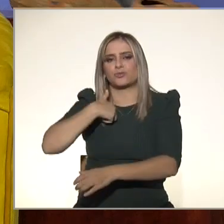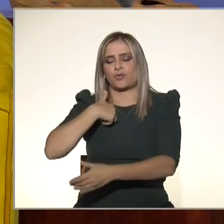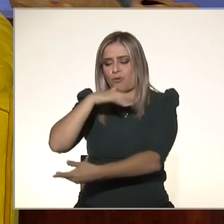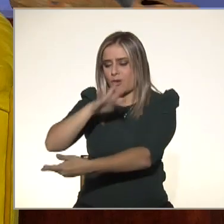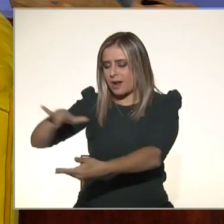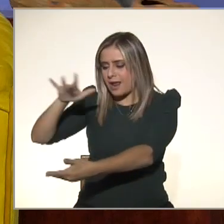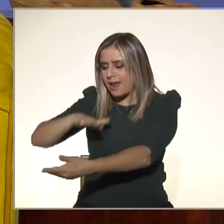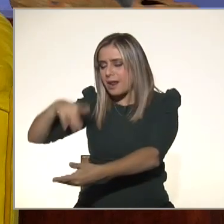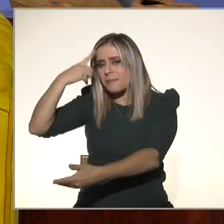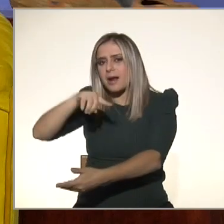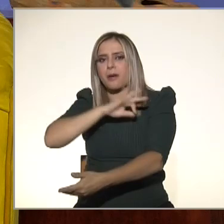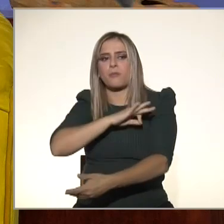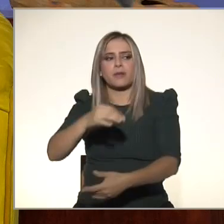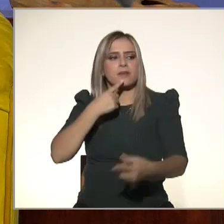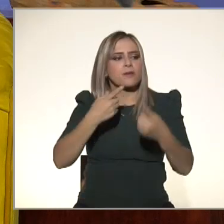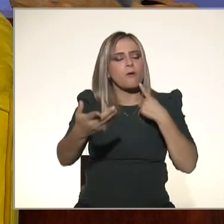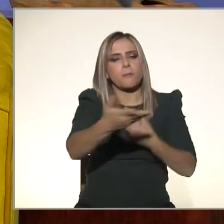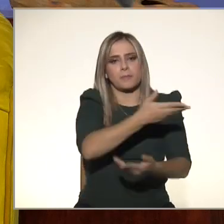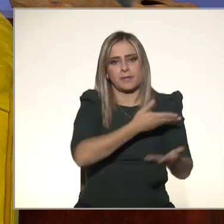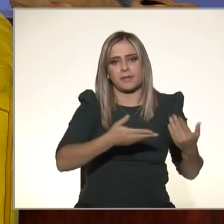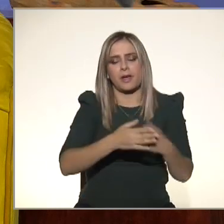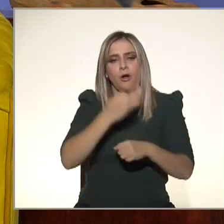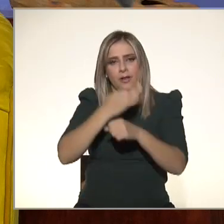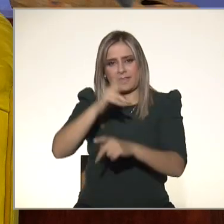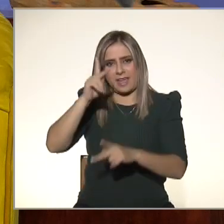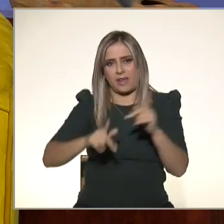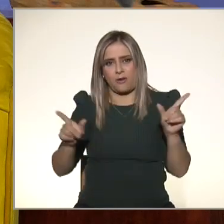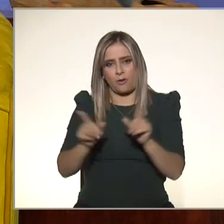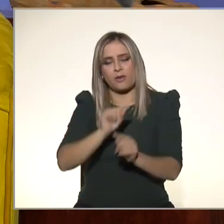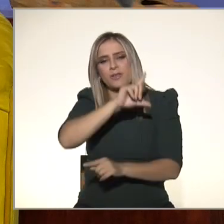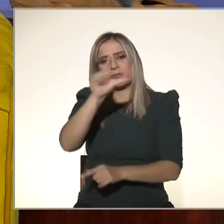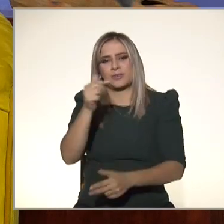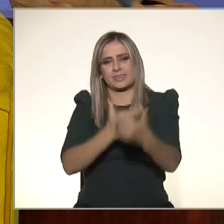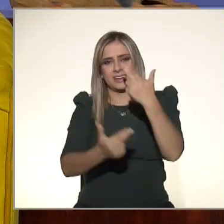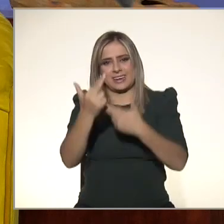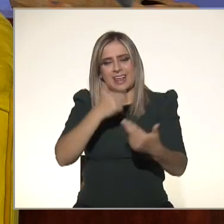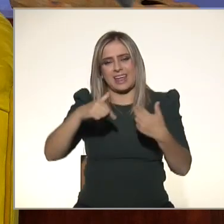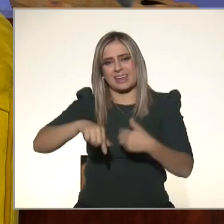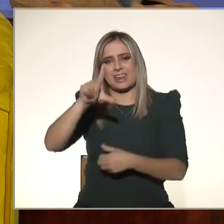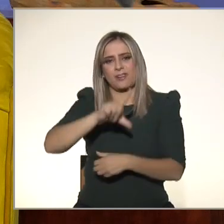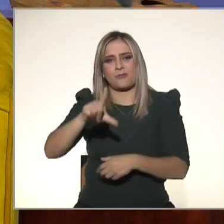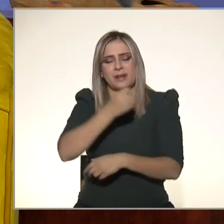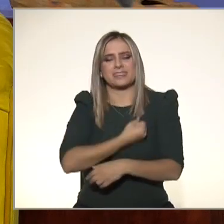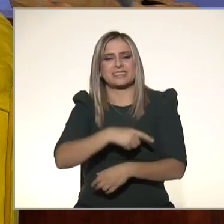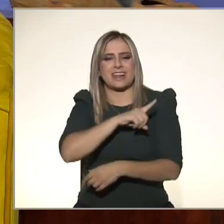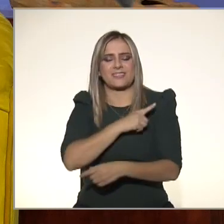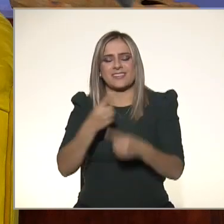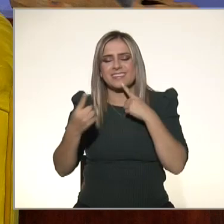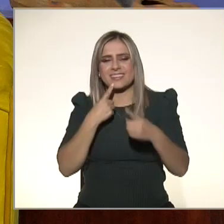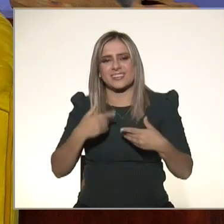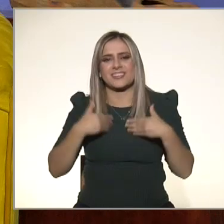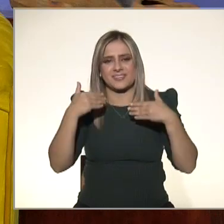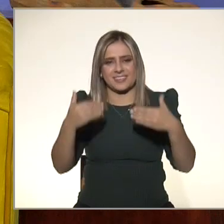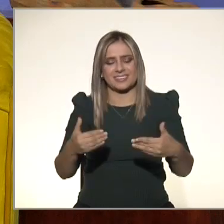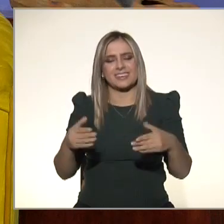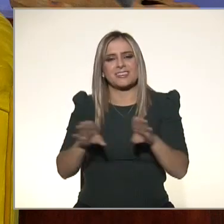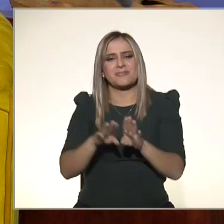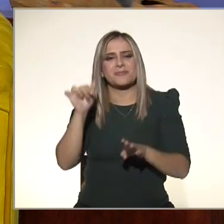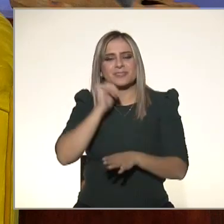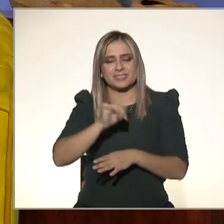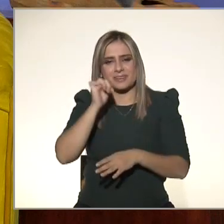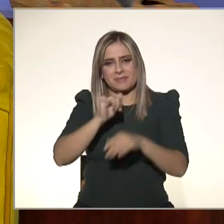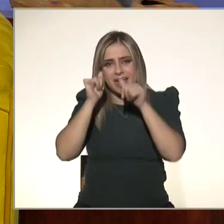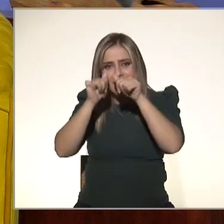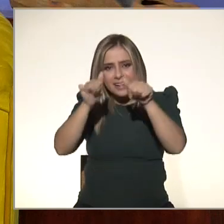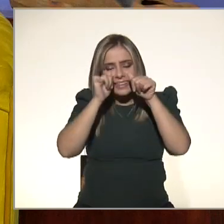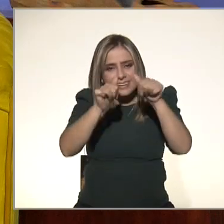dudas y comentarios a nuestra audiencia. Vamos al corte y regresamos aquí a un lunes saludable de Diálogos en Confianza, como siempre, atendiendo